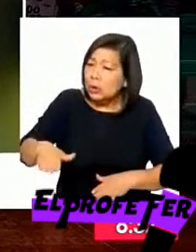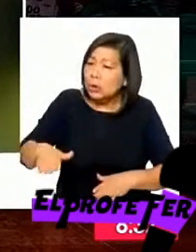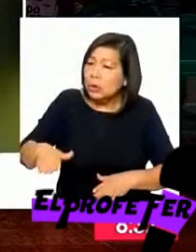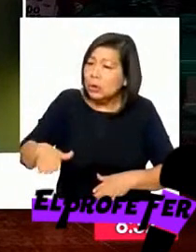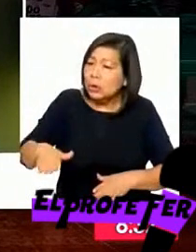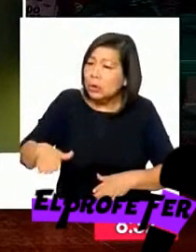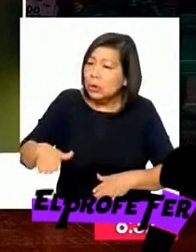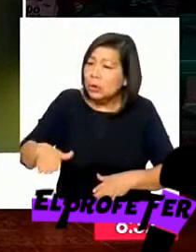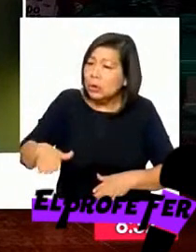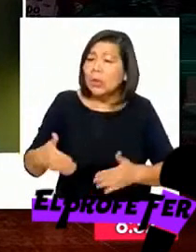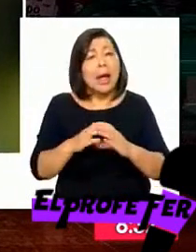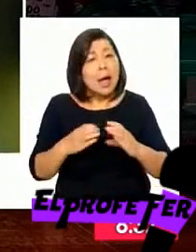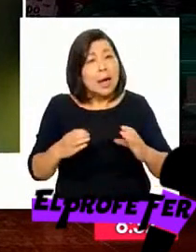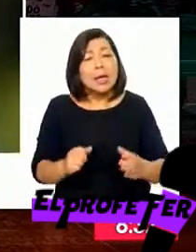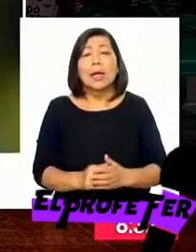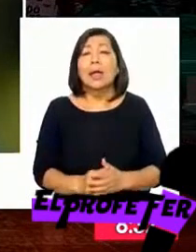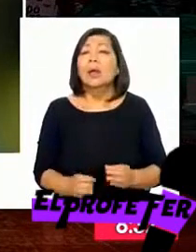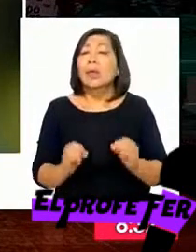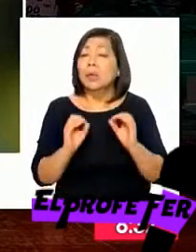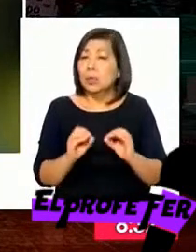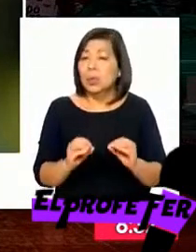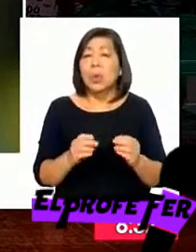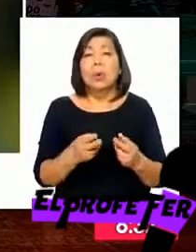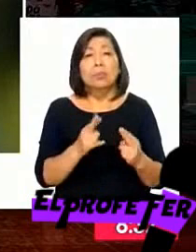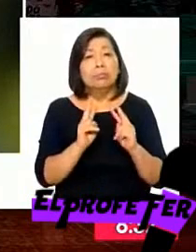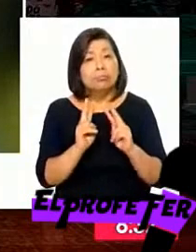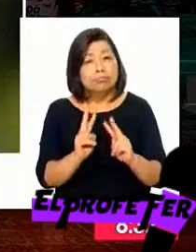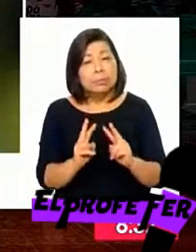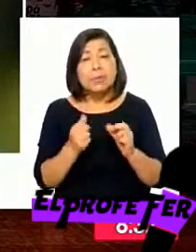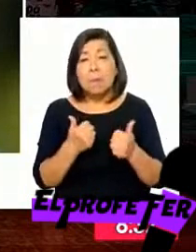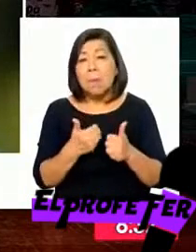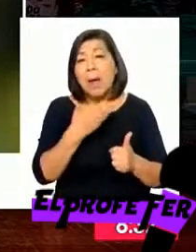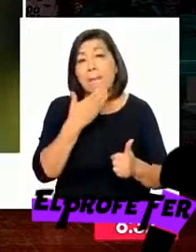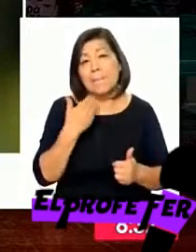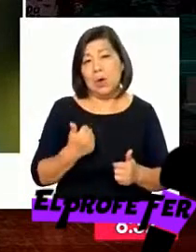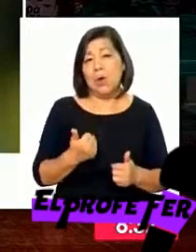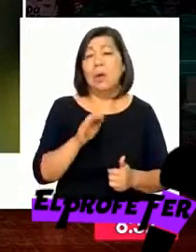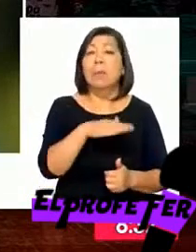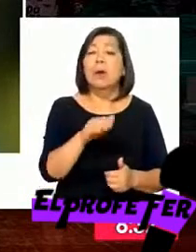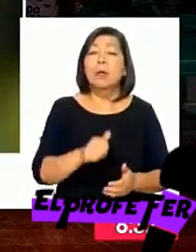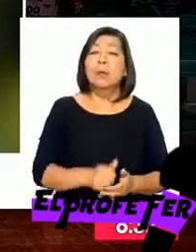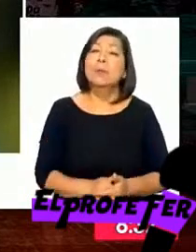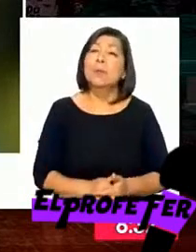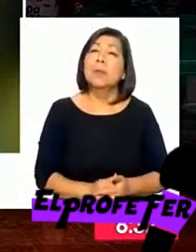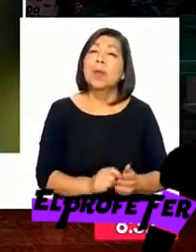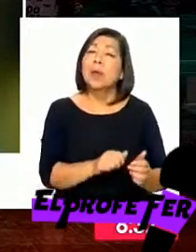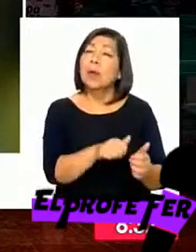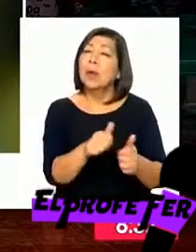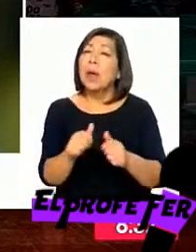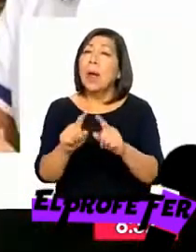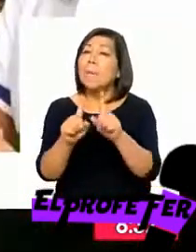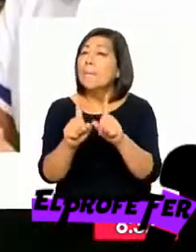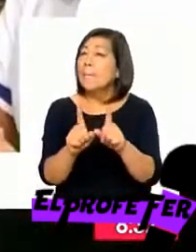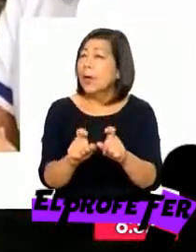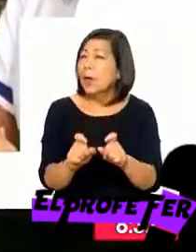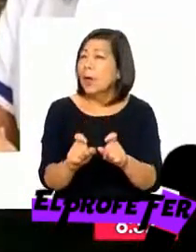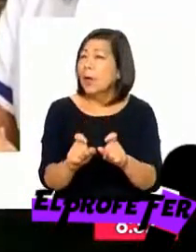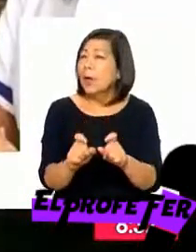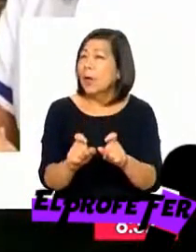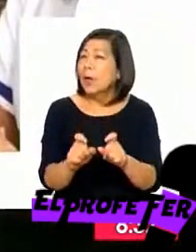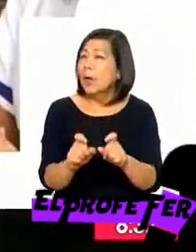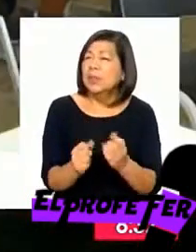semanas de clase cumplan su misión y sean efectivas. Ministro, y respecto a una